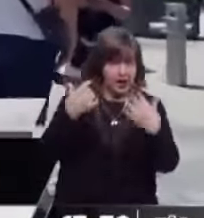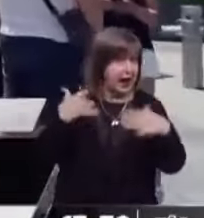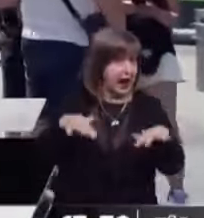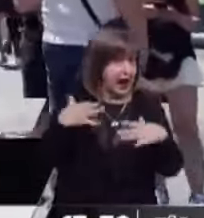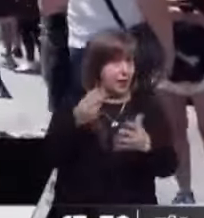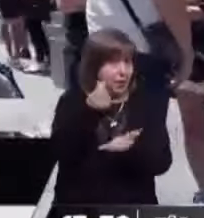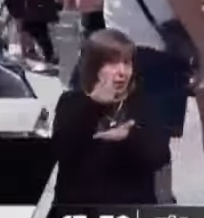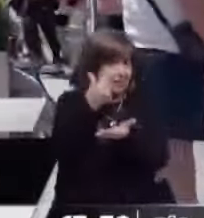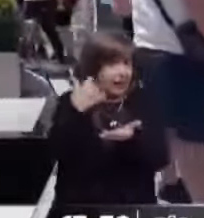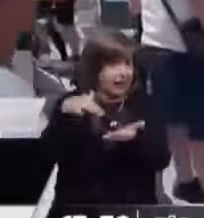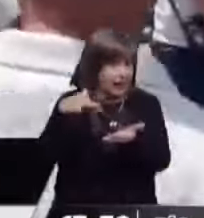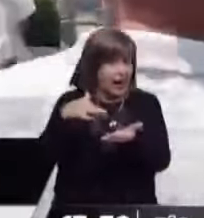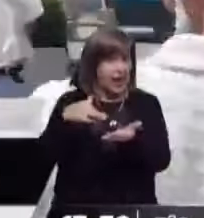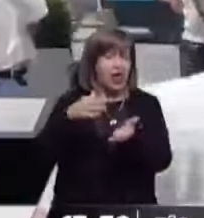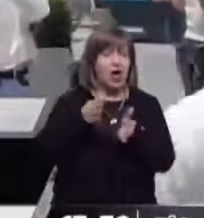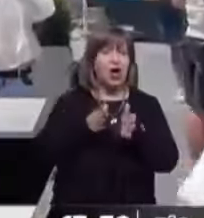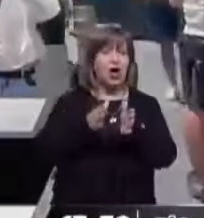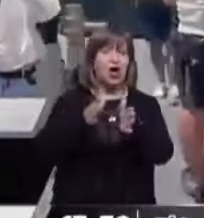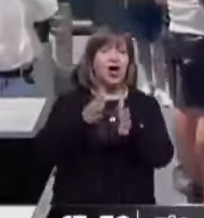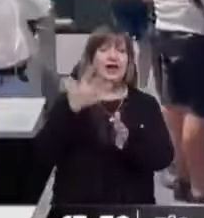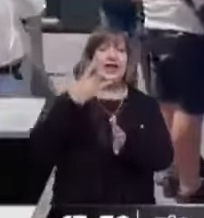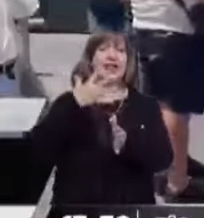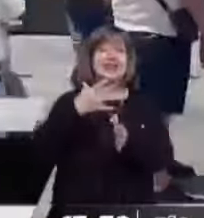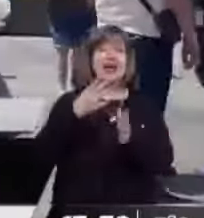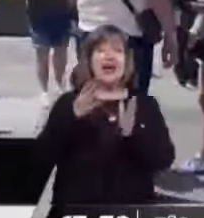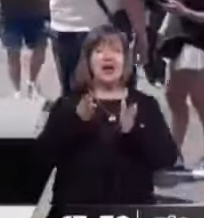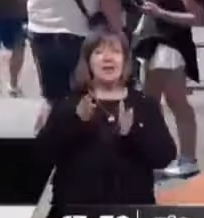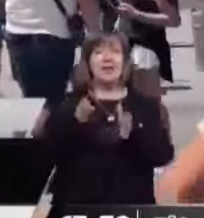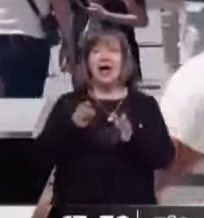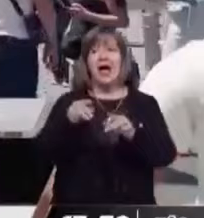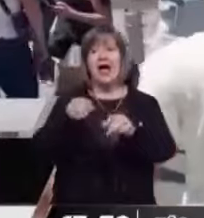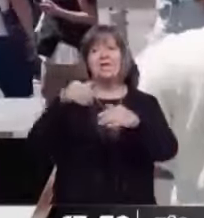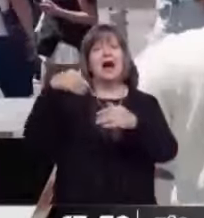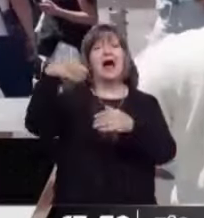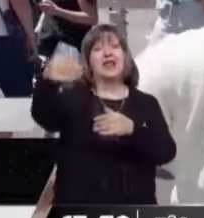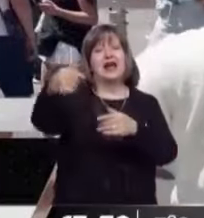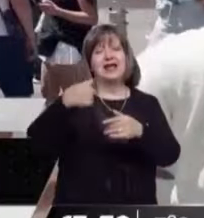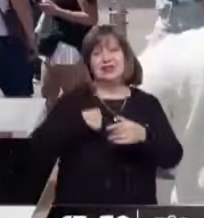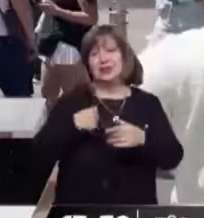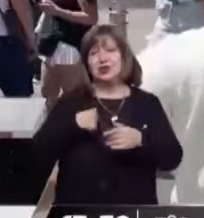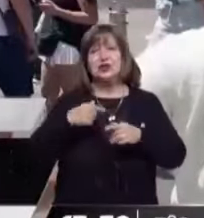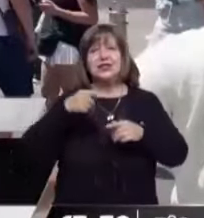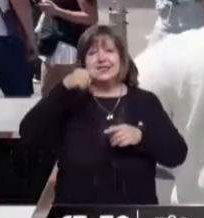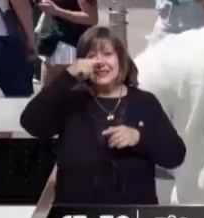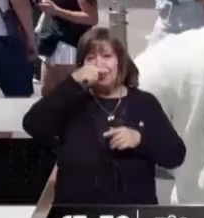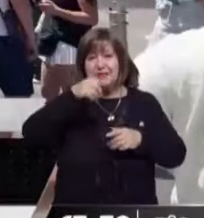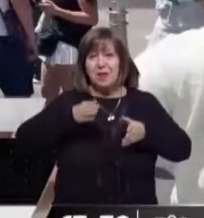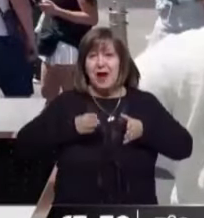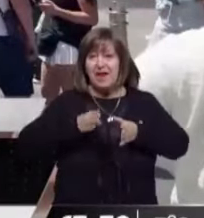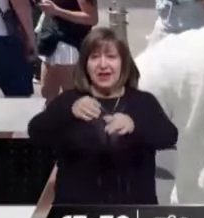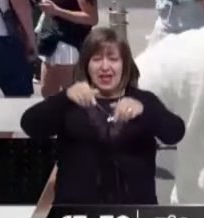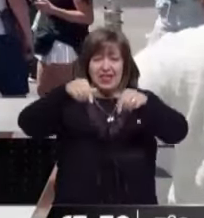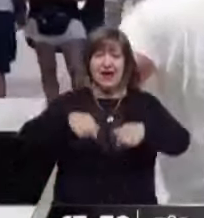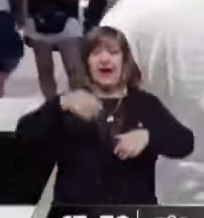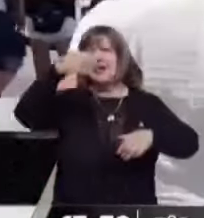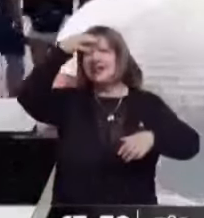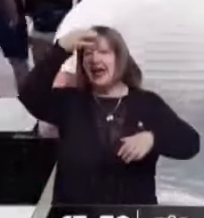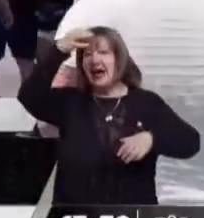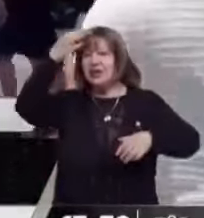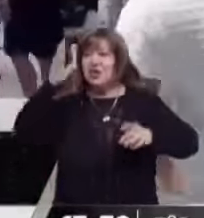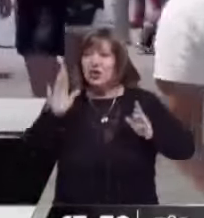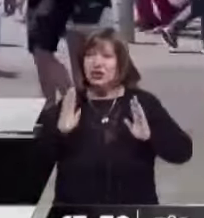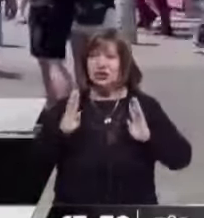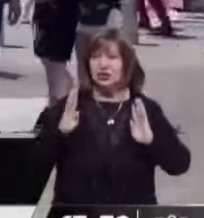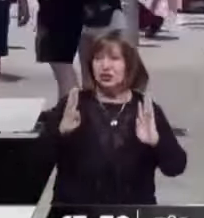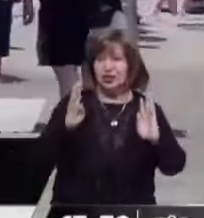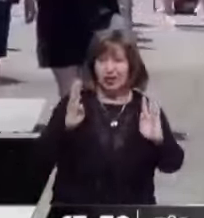Mirá, en la Quinta Avenida, está bastante cerca de acá, esta es la Séptima Avenida y Broadway, ¿no? Esta es la zona de los teatros. Sí, hay